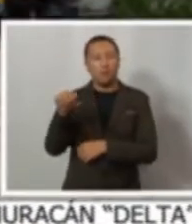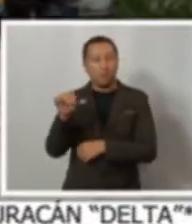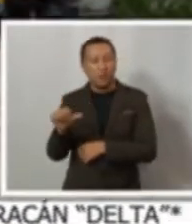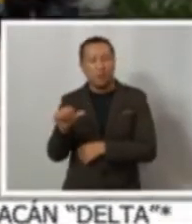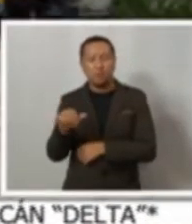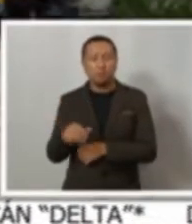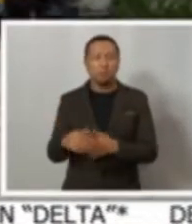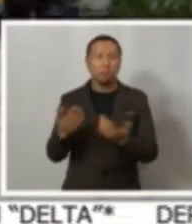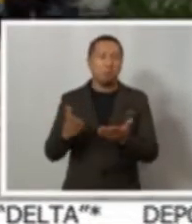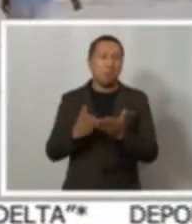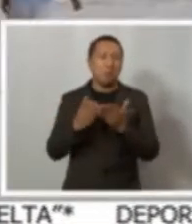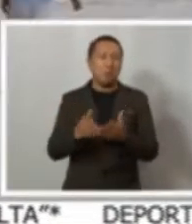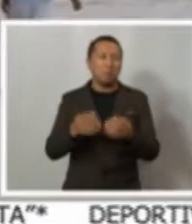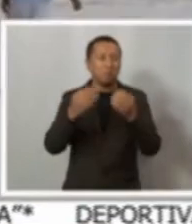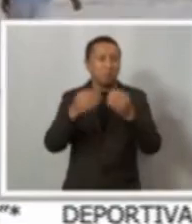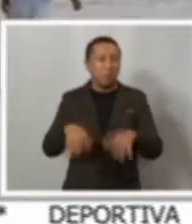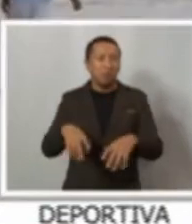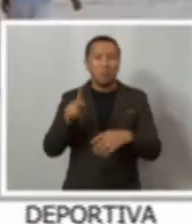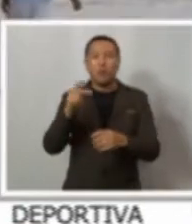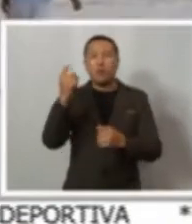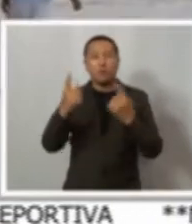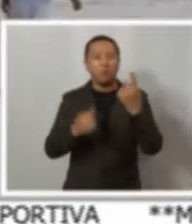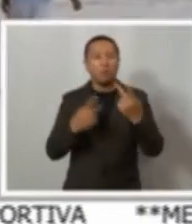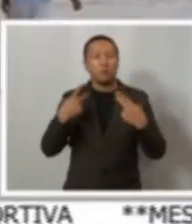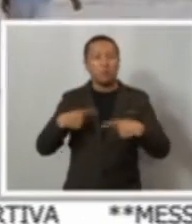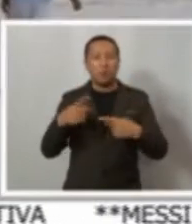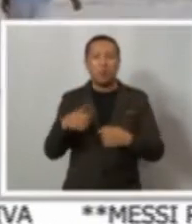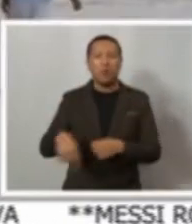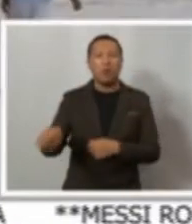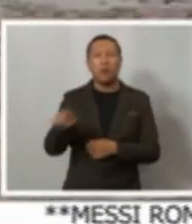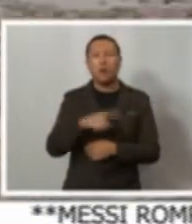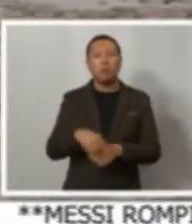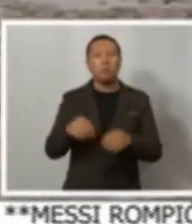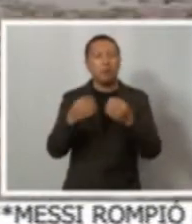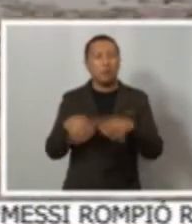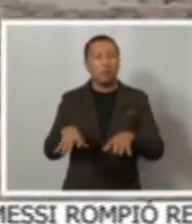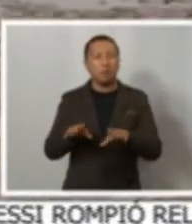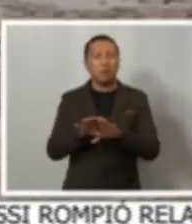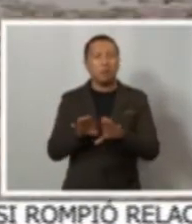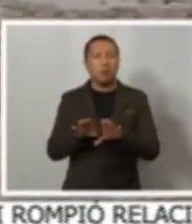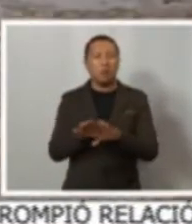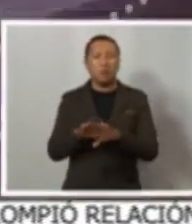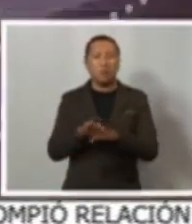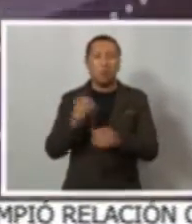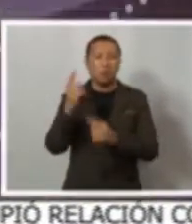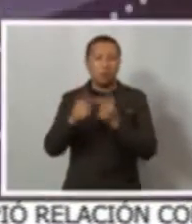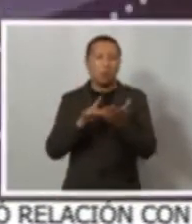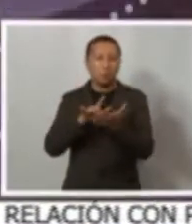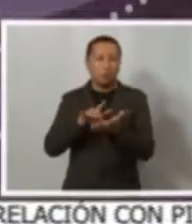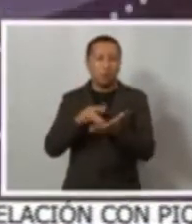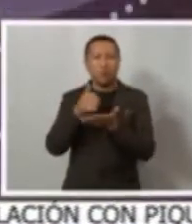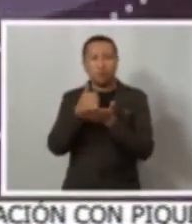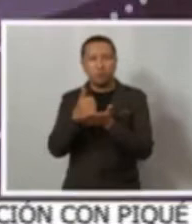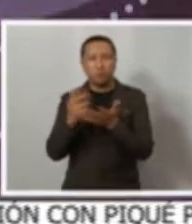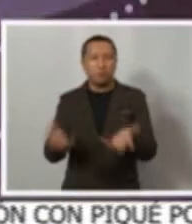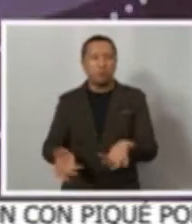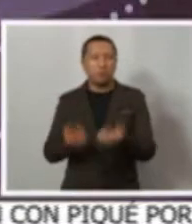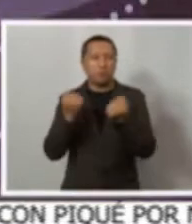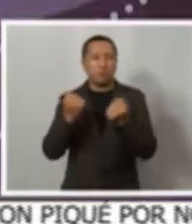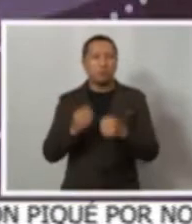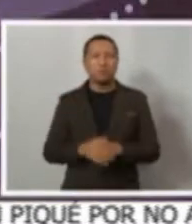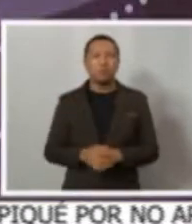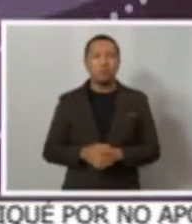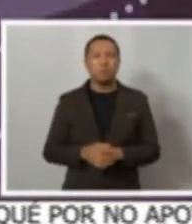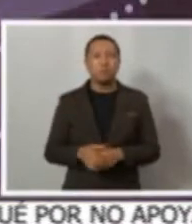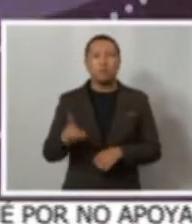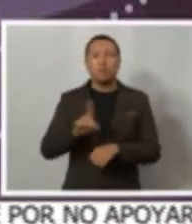embarcaciones, algunos de los lancheros afectados colaboraron con sus compañeros en el retiro de las embarcaciones. Este martes se registró un gran